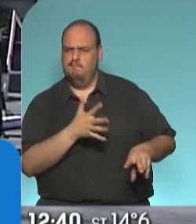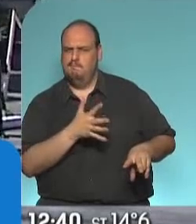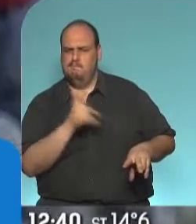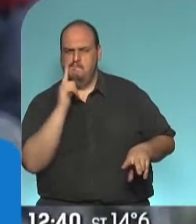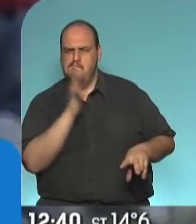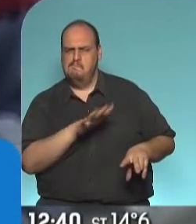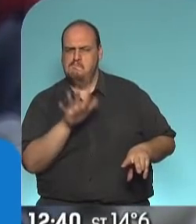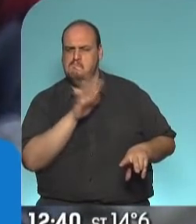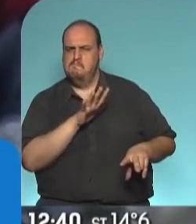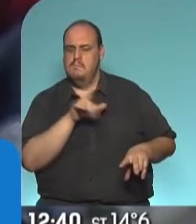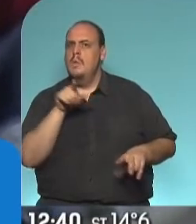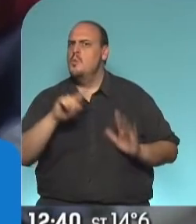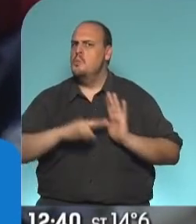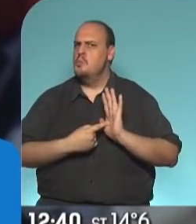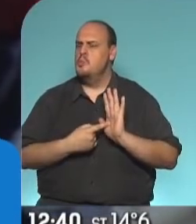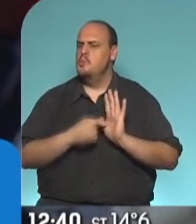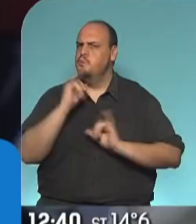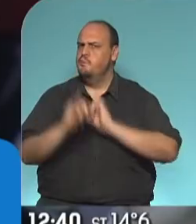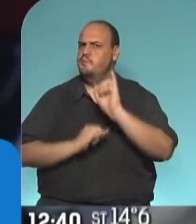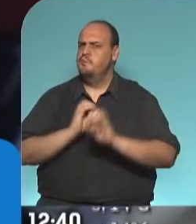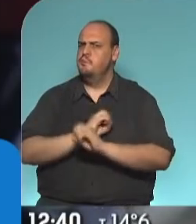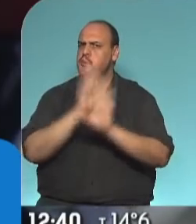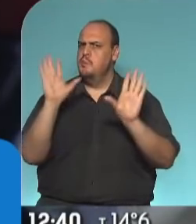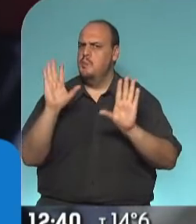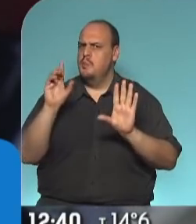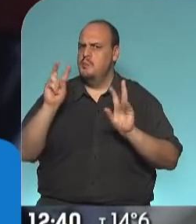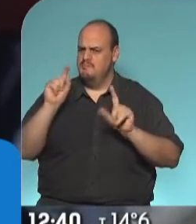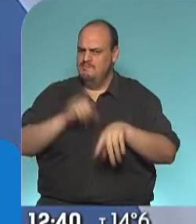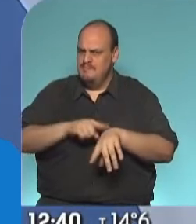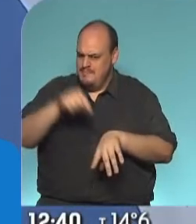Y aquí reparemos un segundo en nuestro presente.